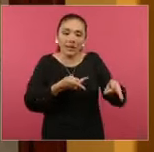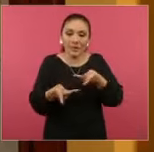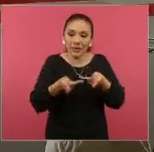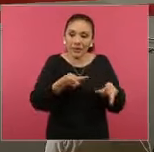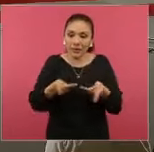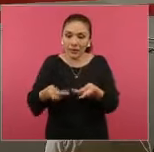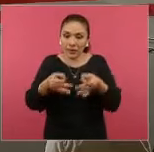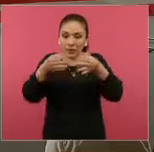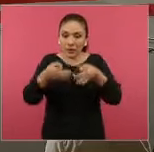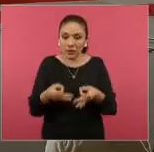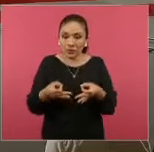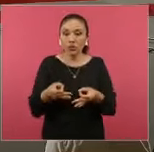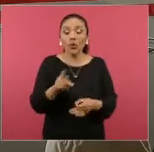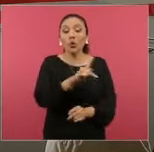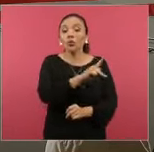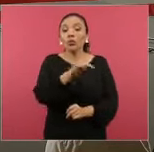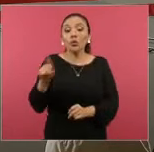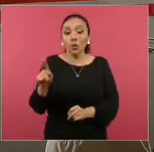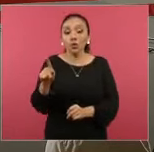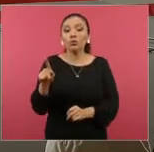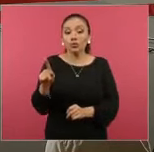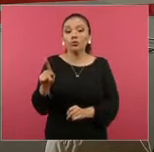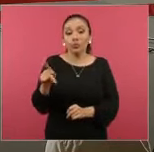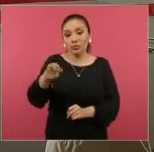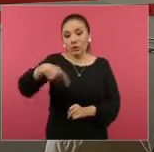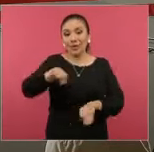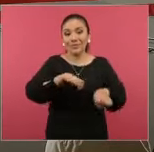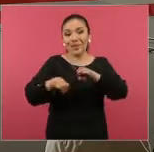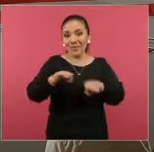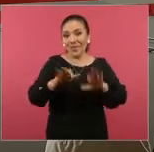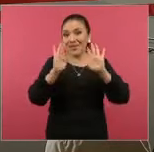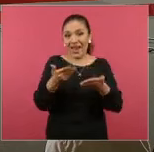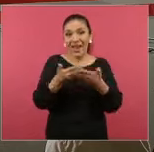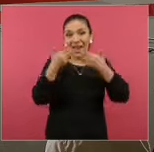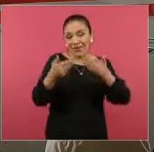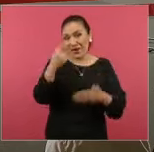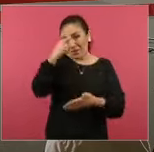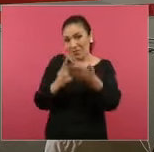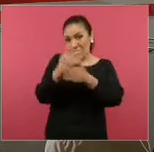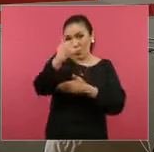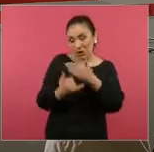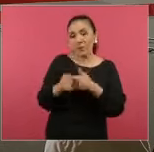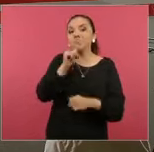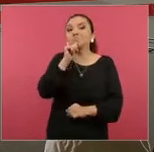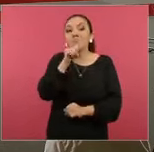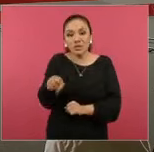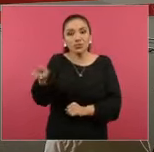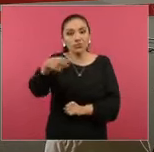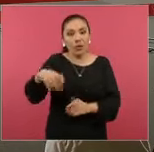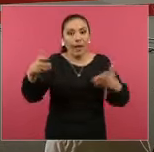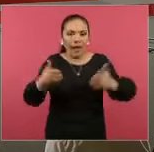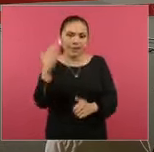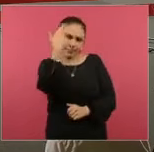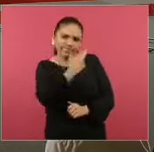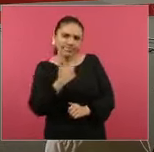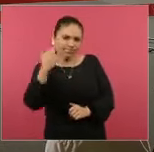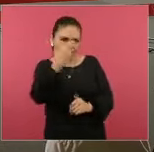estratégicos. Todos los que están trabajando ya en esos proyectos estratégicos formaron parte de los